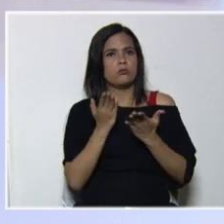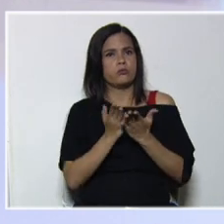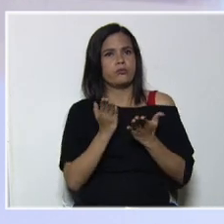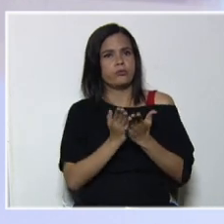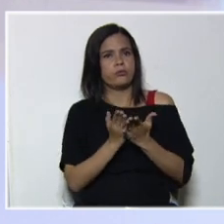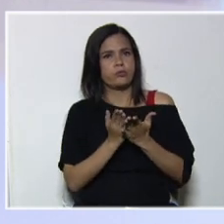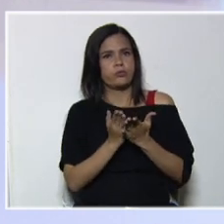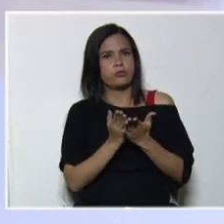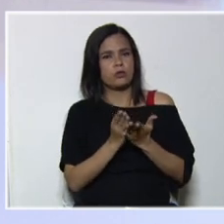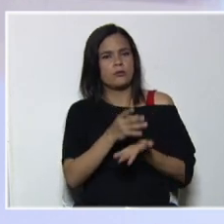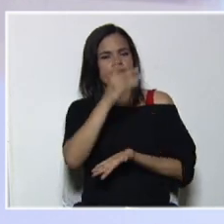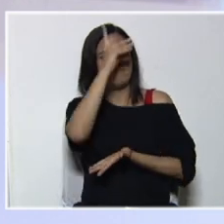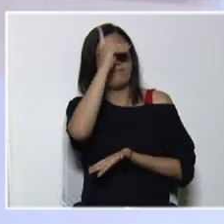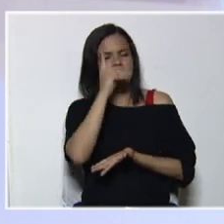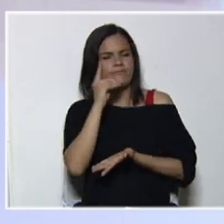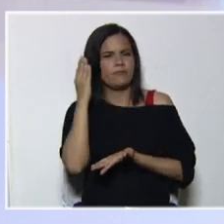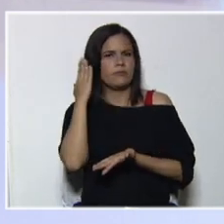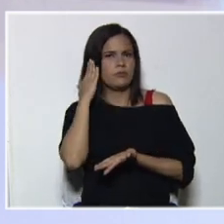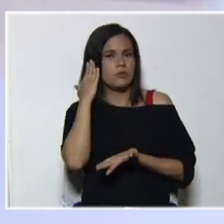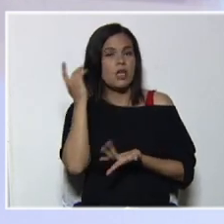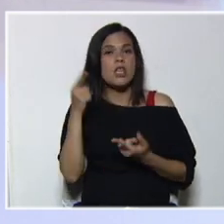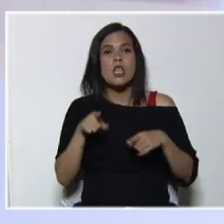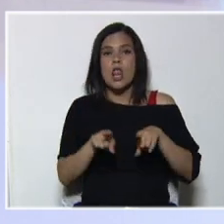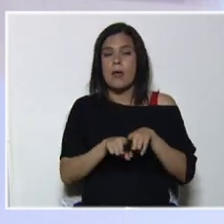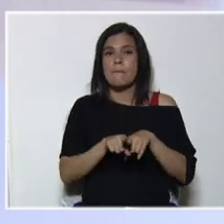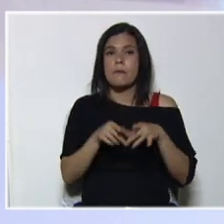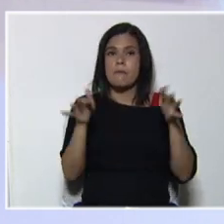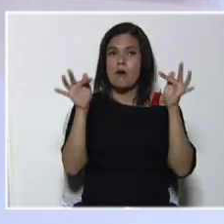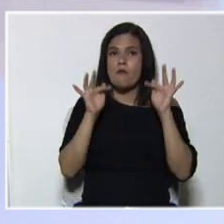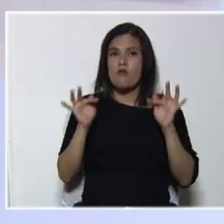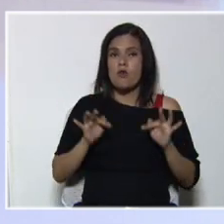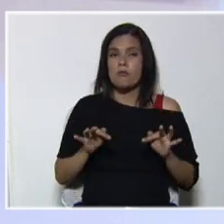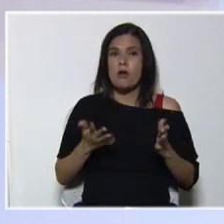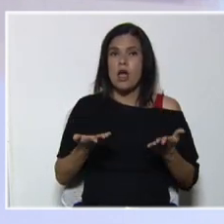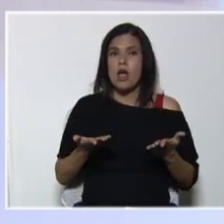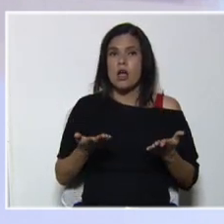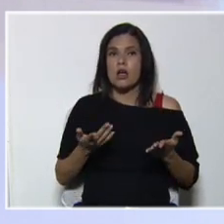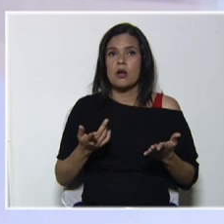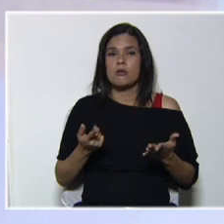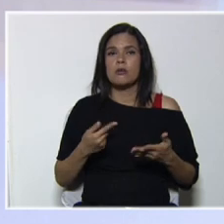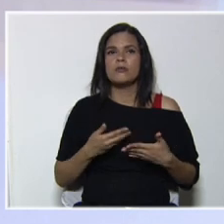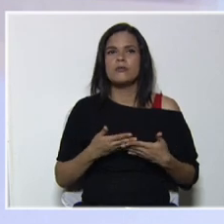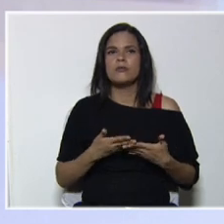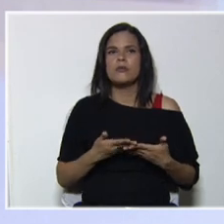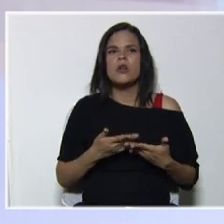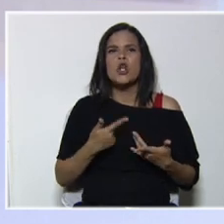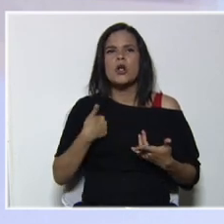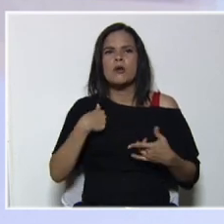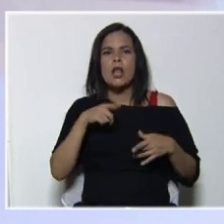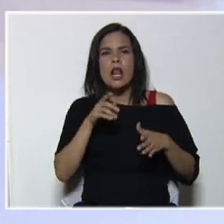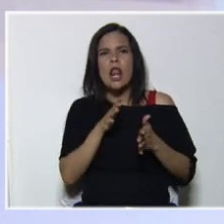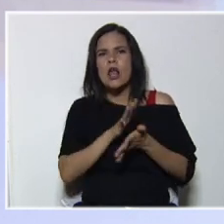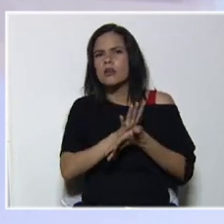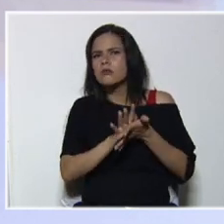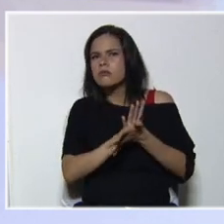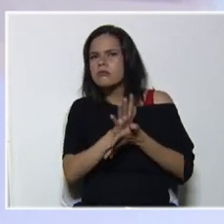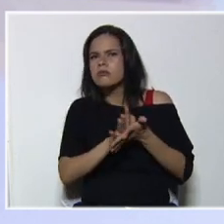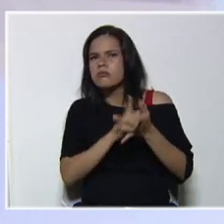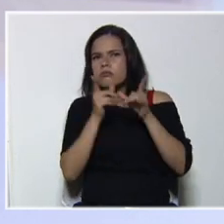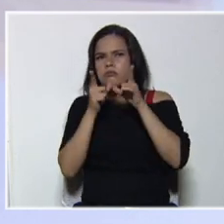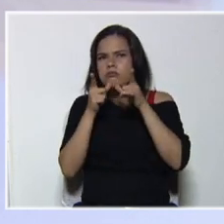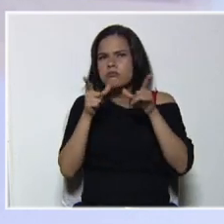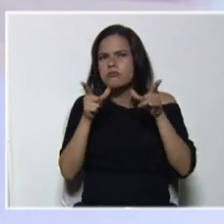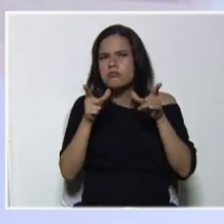con deficiencias auditivas. Y de la misma manera entonces, como damos valor a lo que corresponde a la lengua de señas